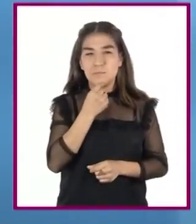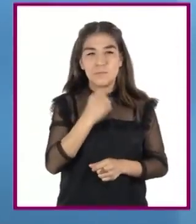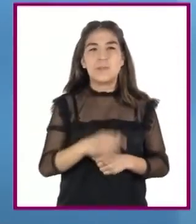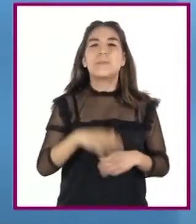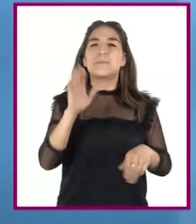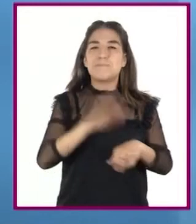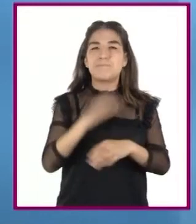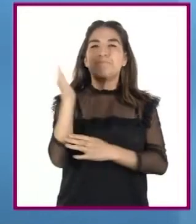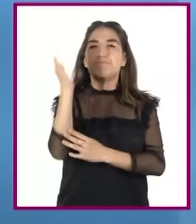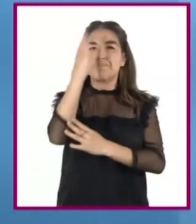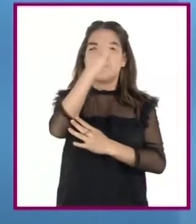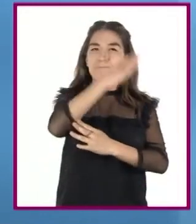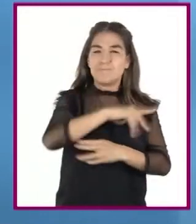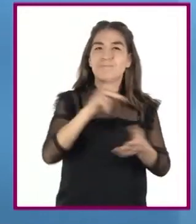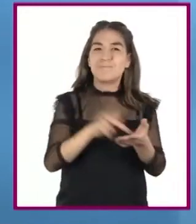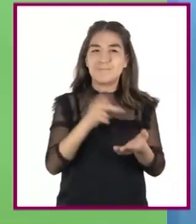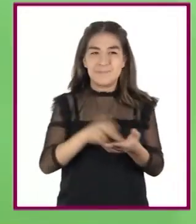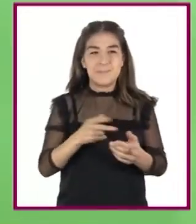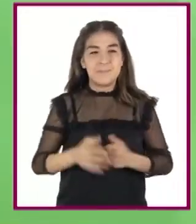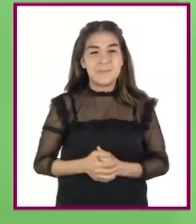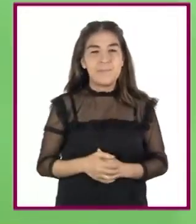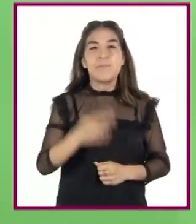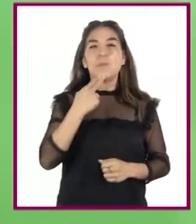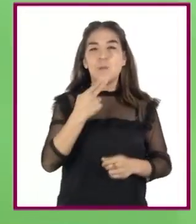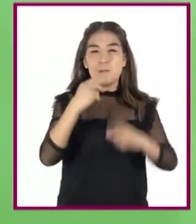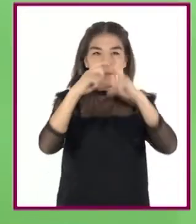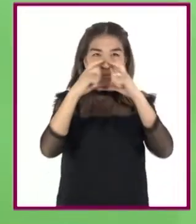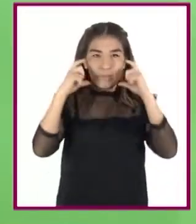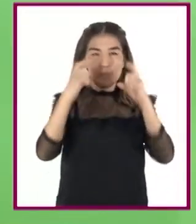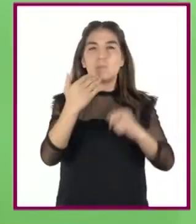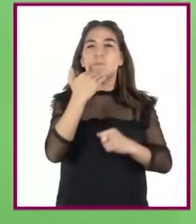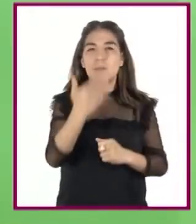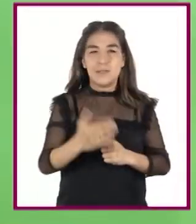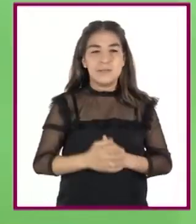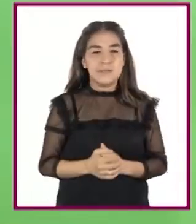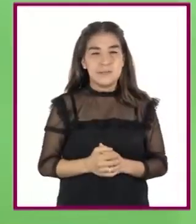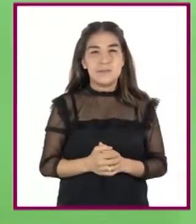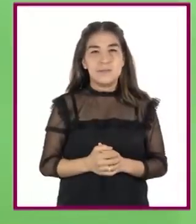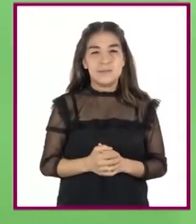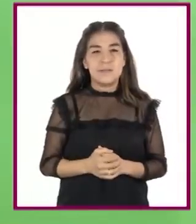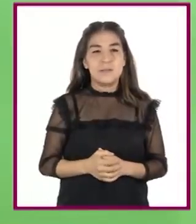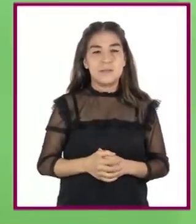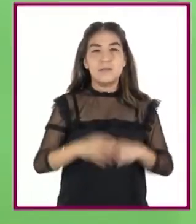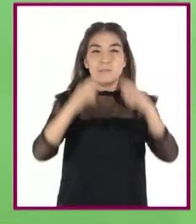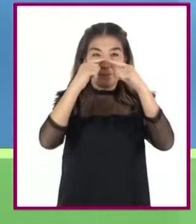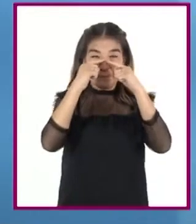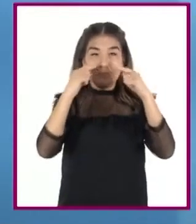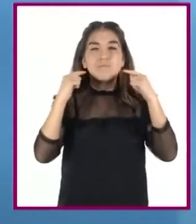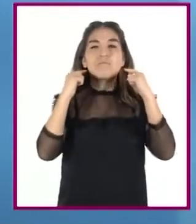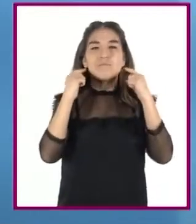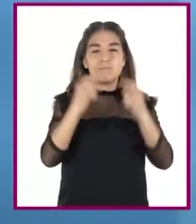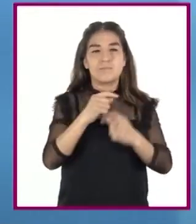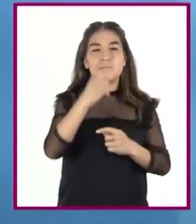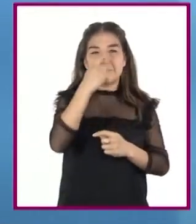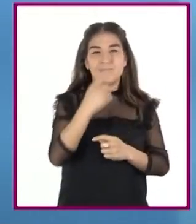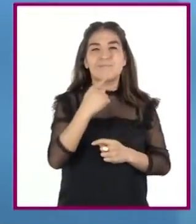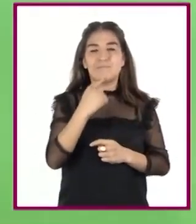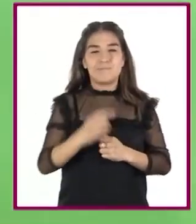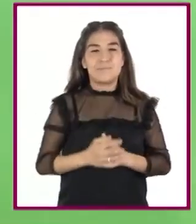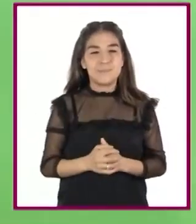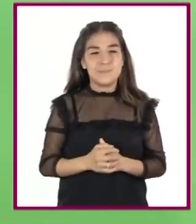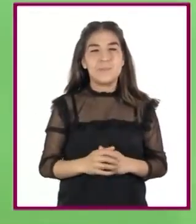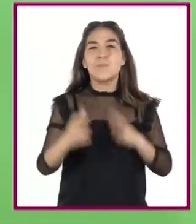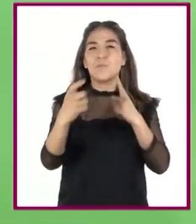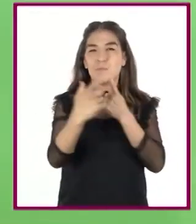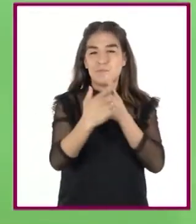y varias veces al día. Usar el cubrebocas correctamente, es decir, cubriendo nariz y boca.